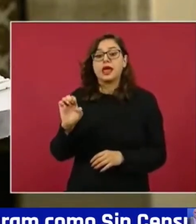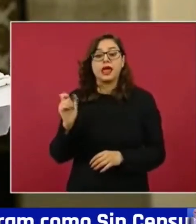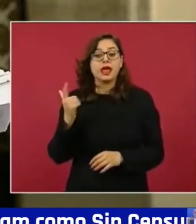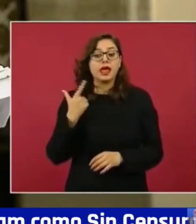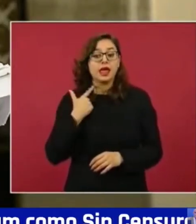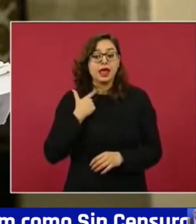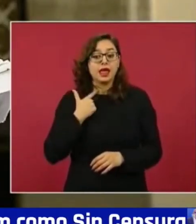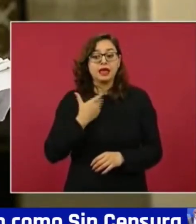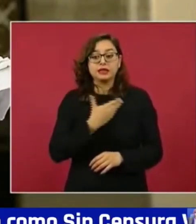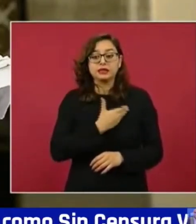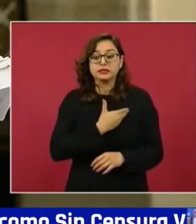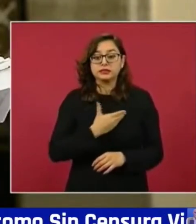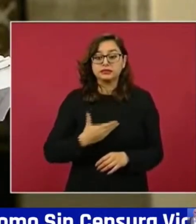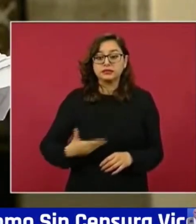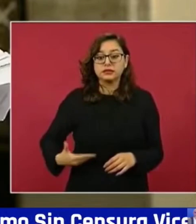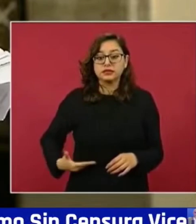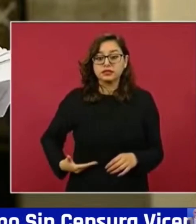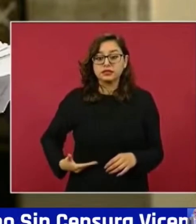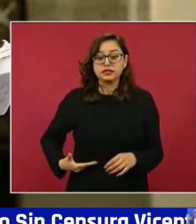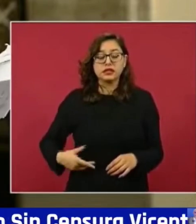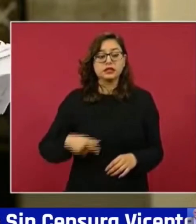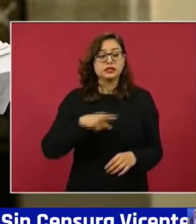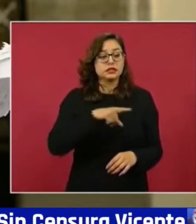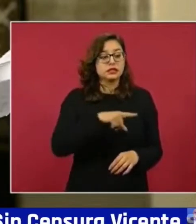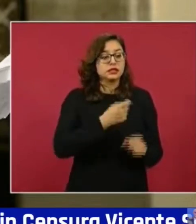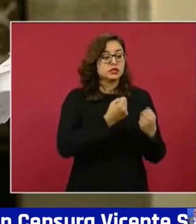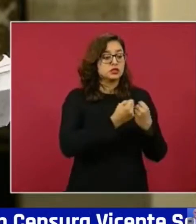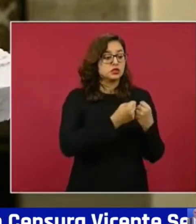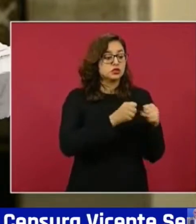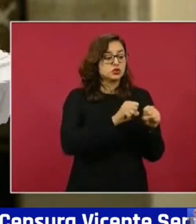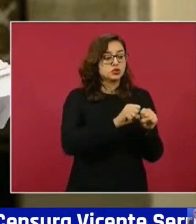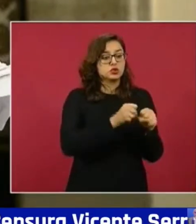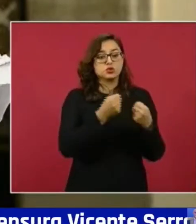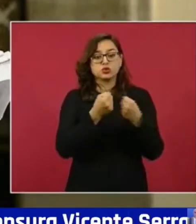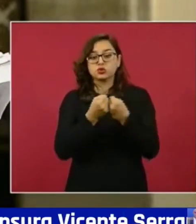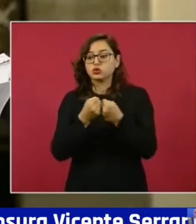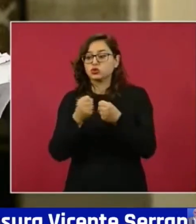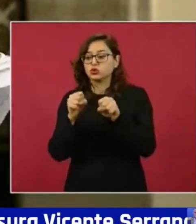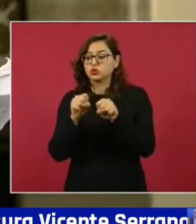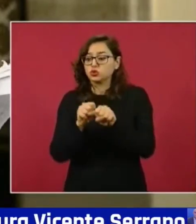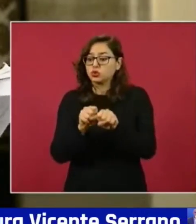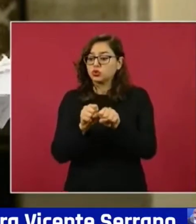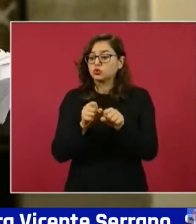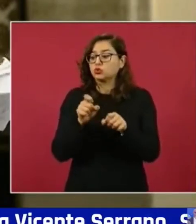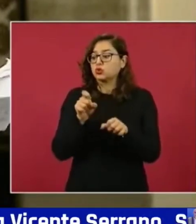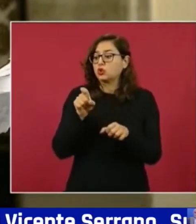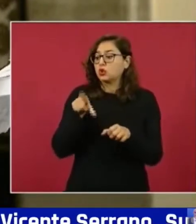negocios con el gobierno de México y le dan concesiones